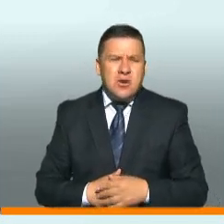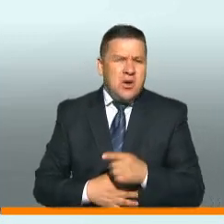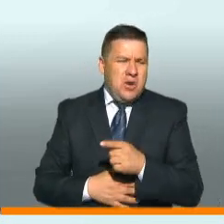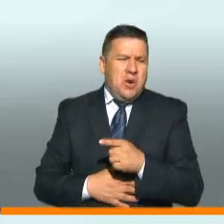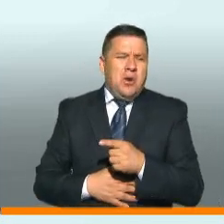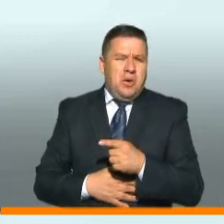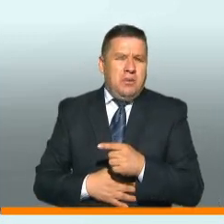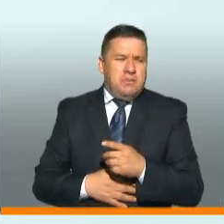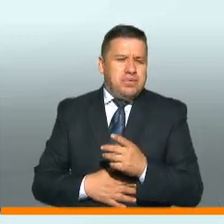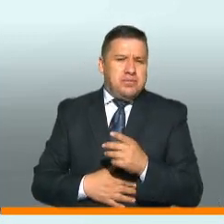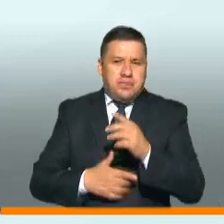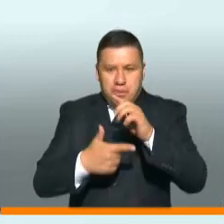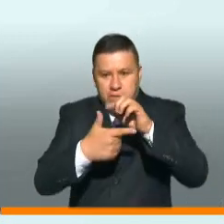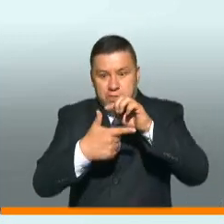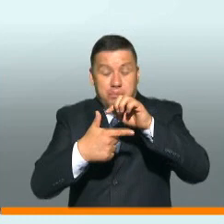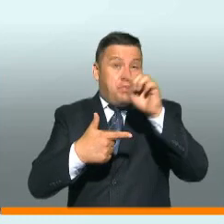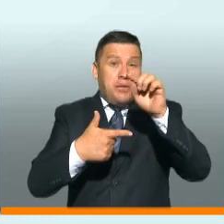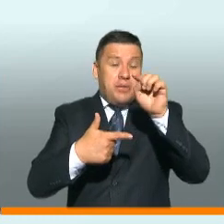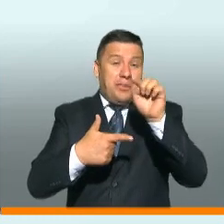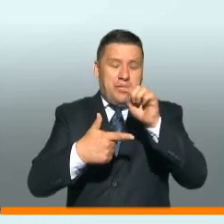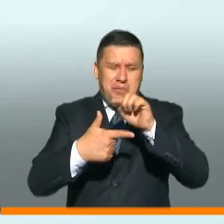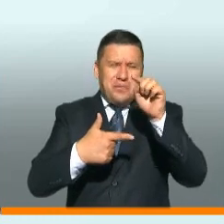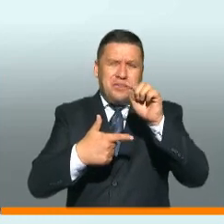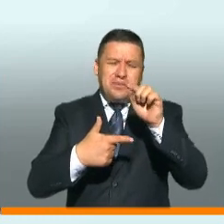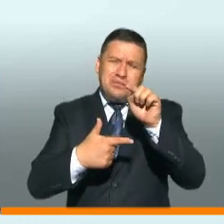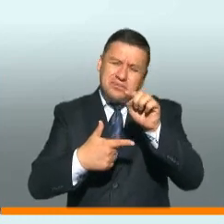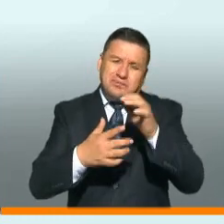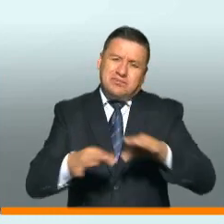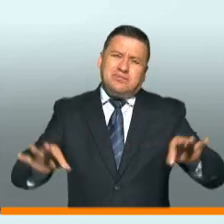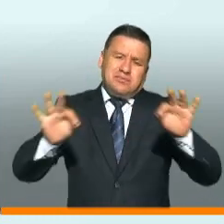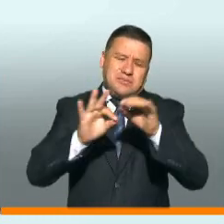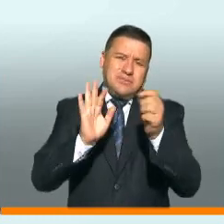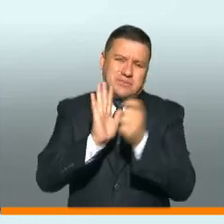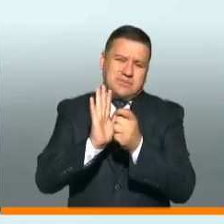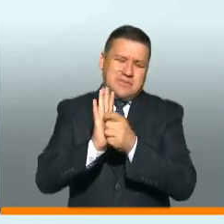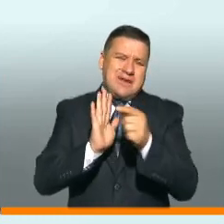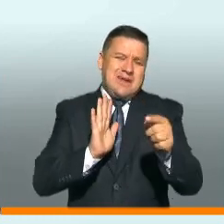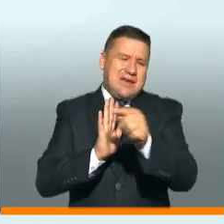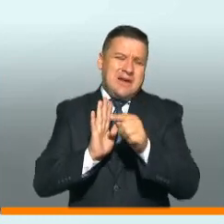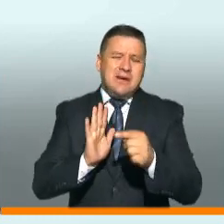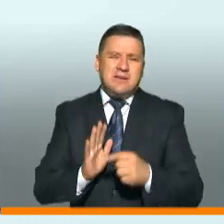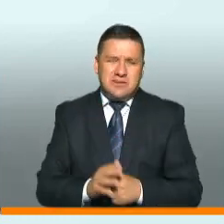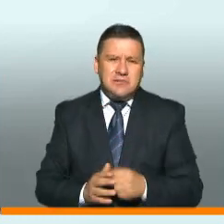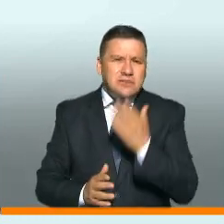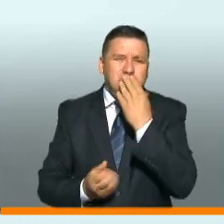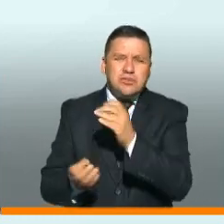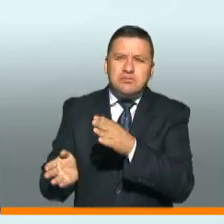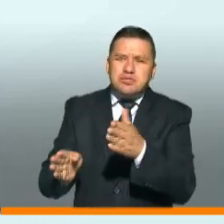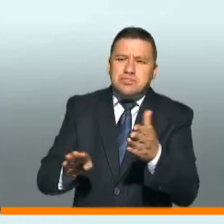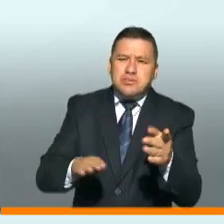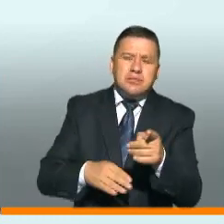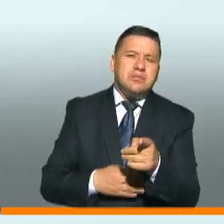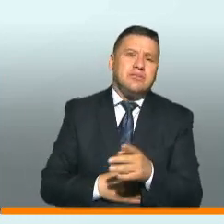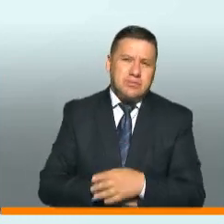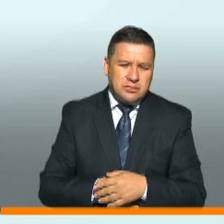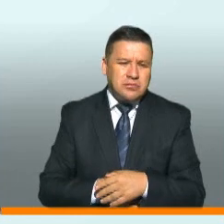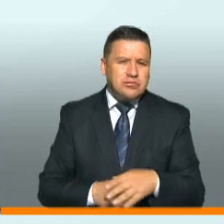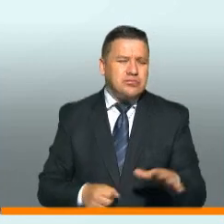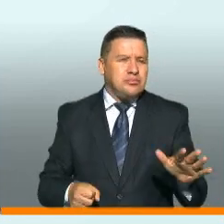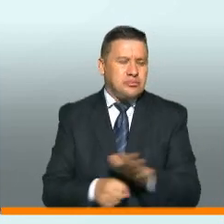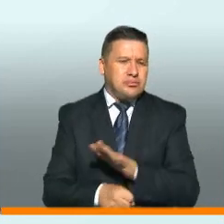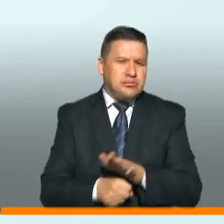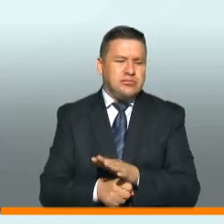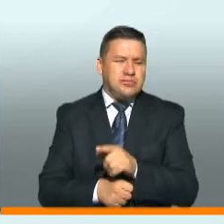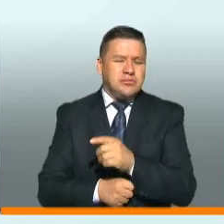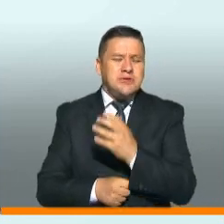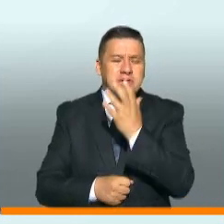un pico también menor pero importante en términos de fallecimientos y una ocupación de